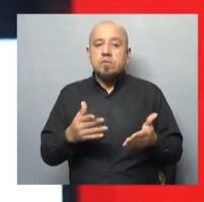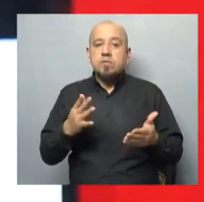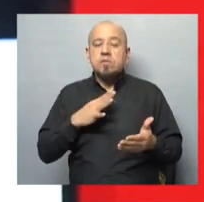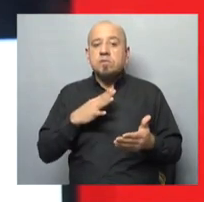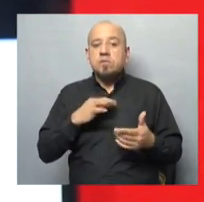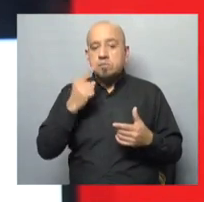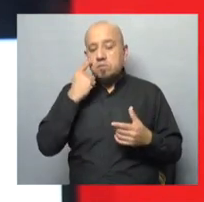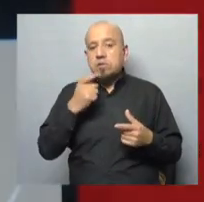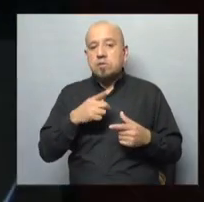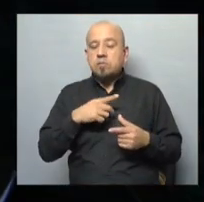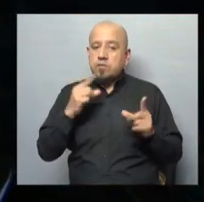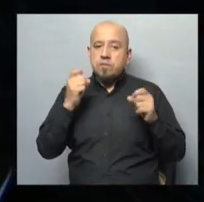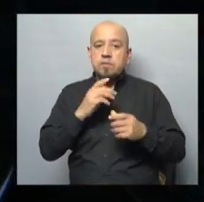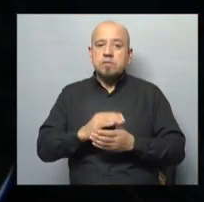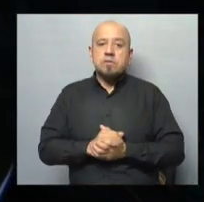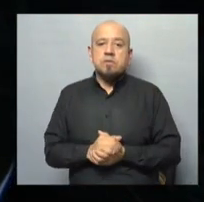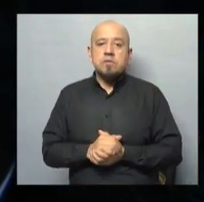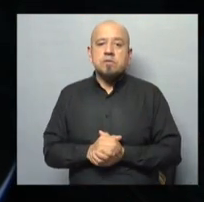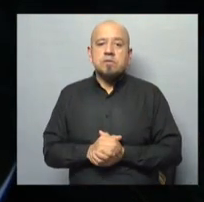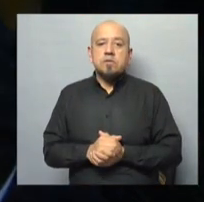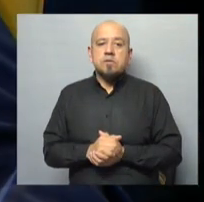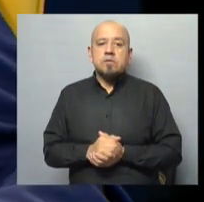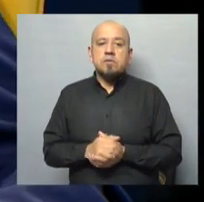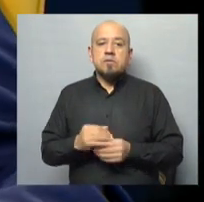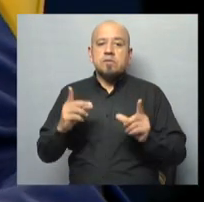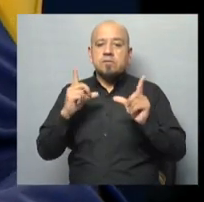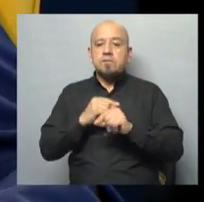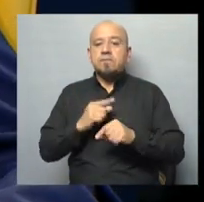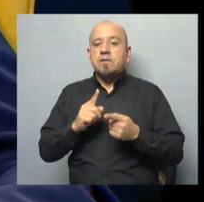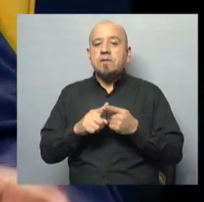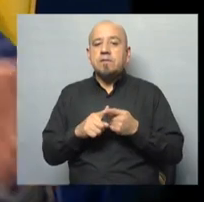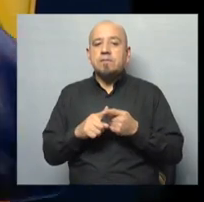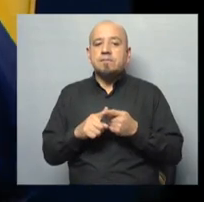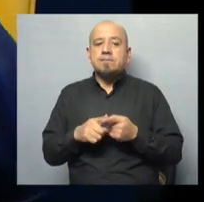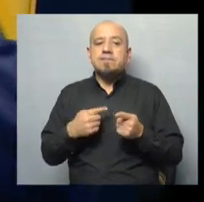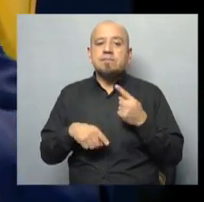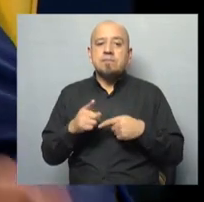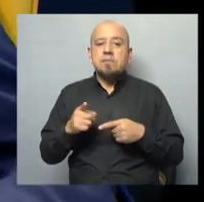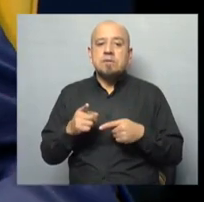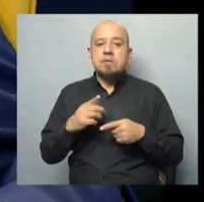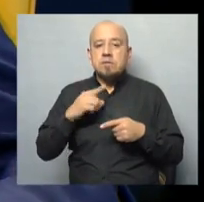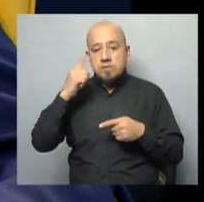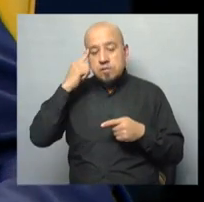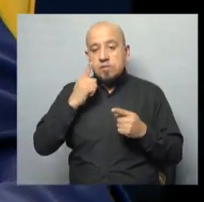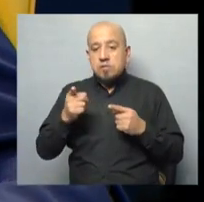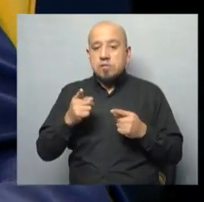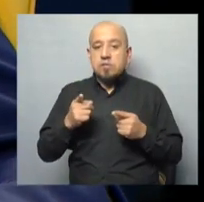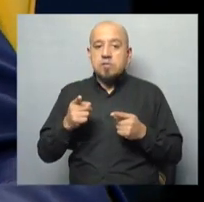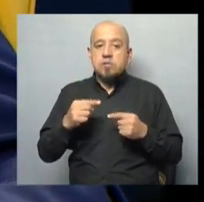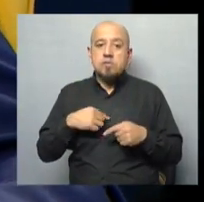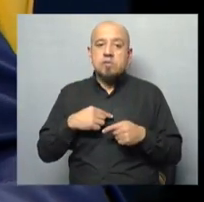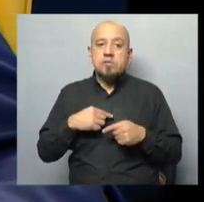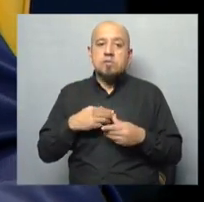montón nos tenemos que ir pero me quedo con esa reflexión final